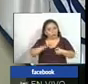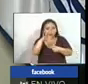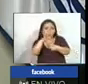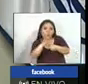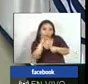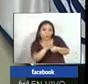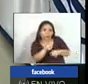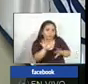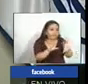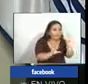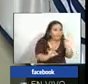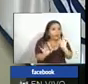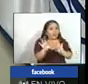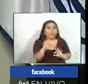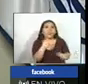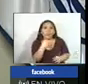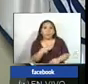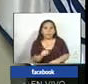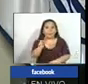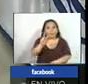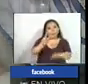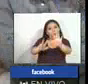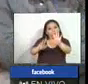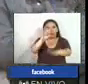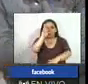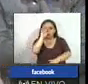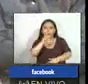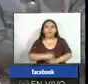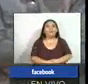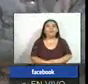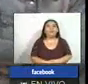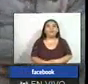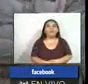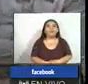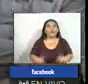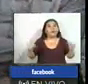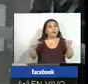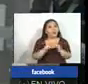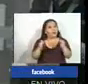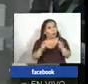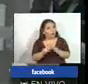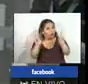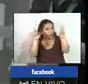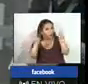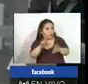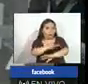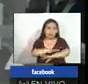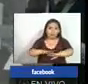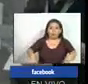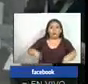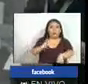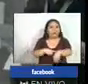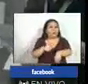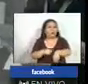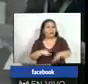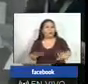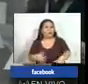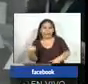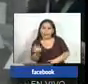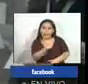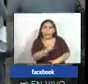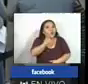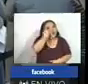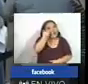funcionarios el 28 de febrero 2021. Además, concluyó el plazo para que los jóvenes que cumplen 18